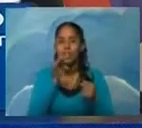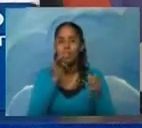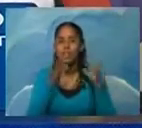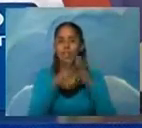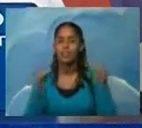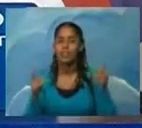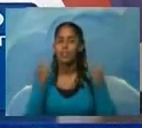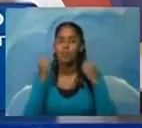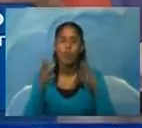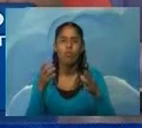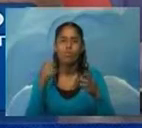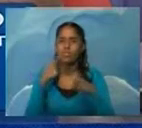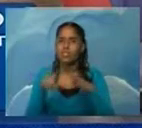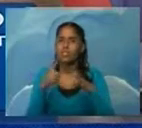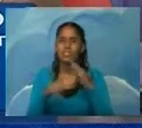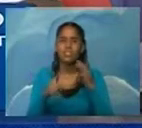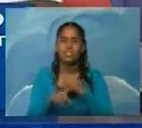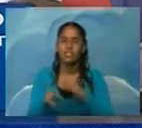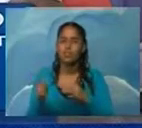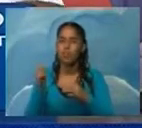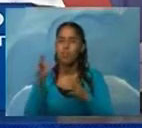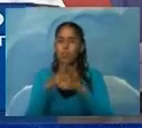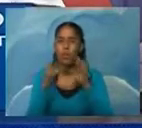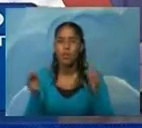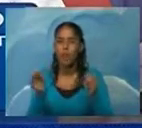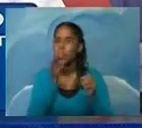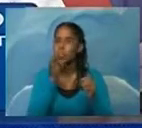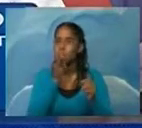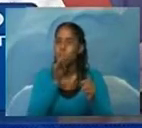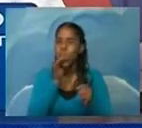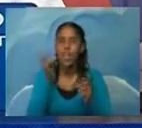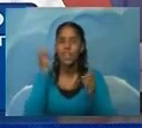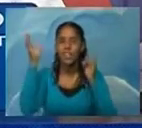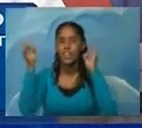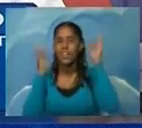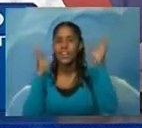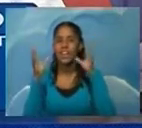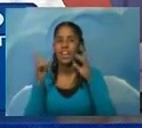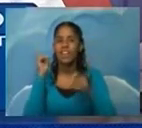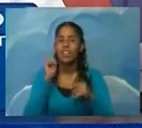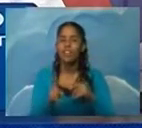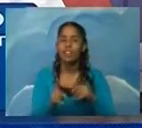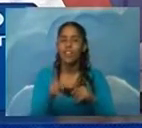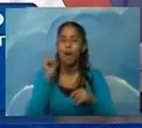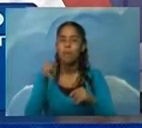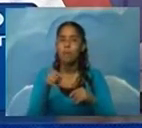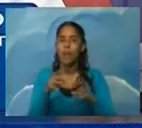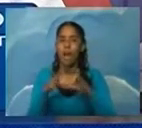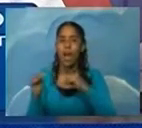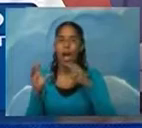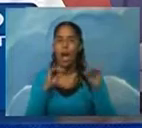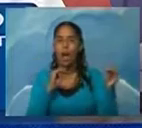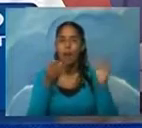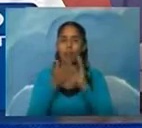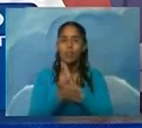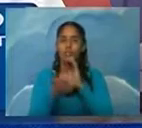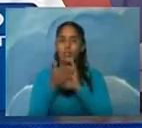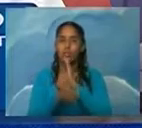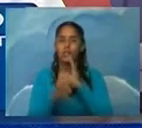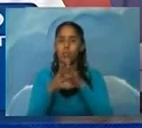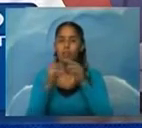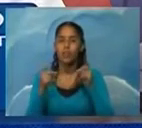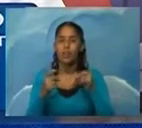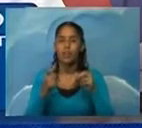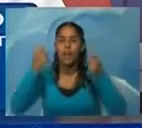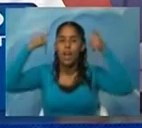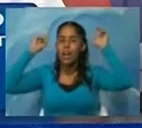Muy mañosa. La cabra montés, muy mañosa. También habla acerca de la